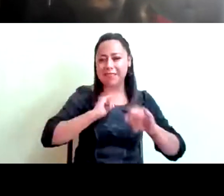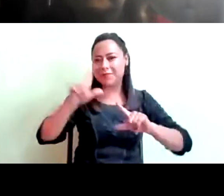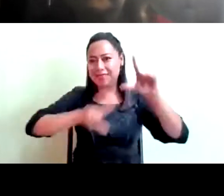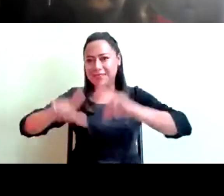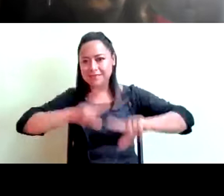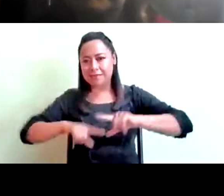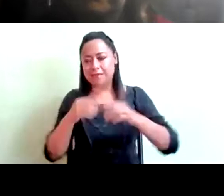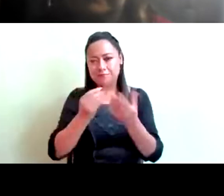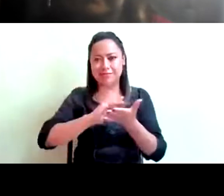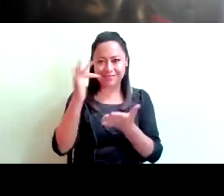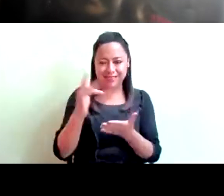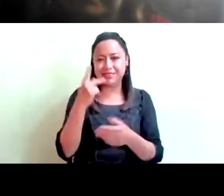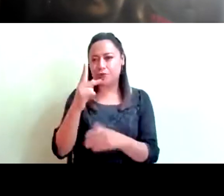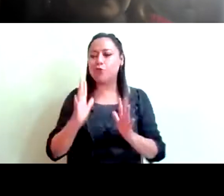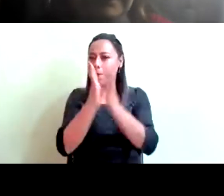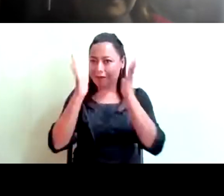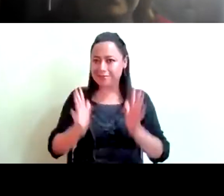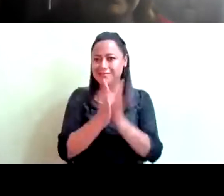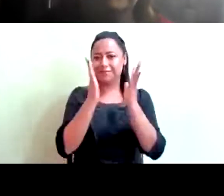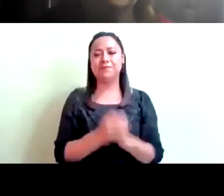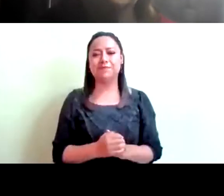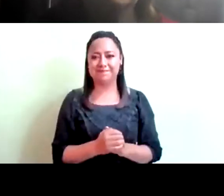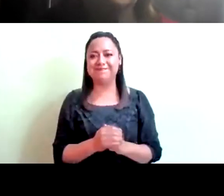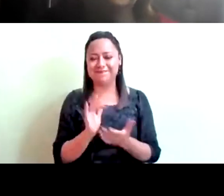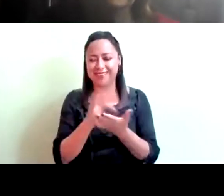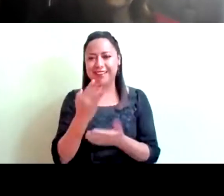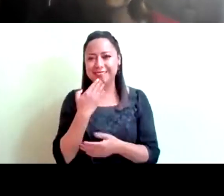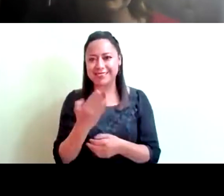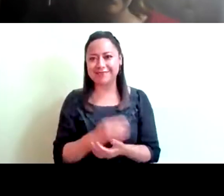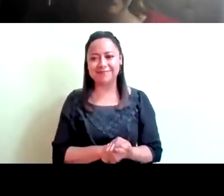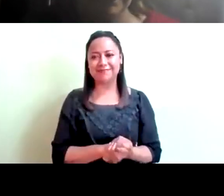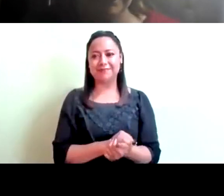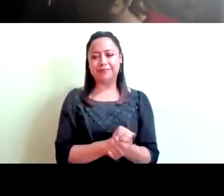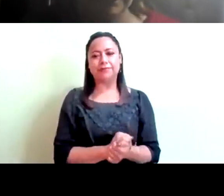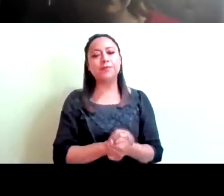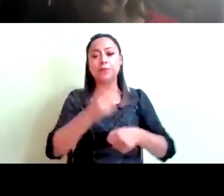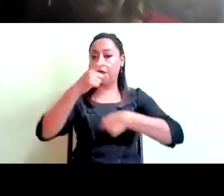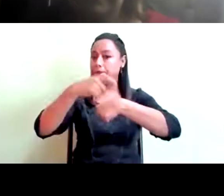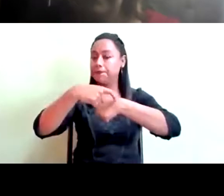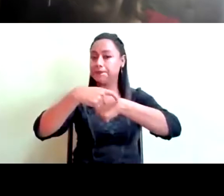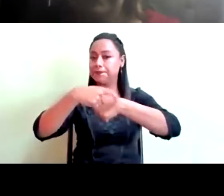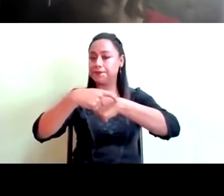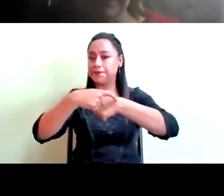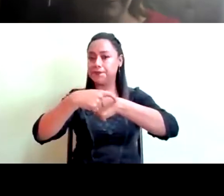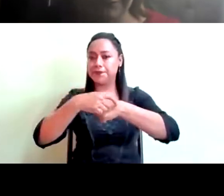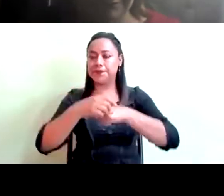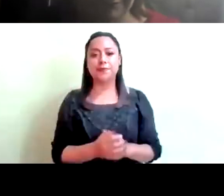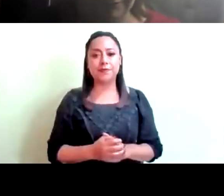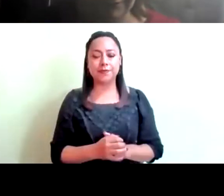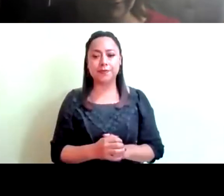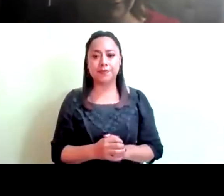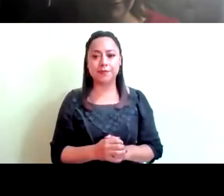tu participación. Y bueno, pues siendo las...